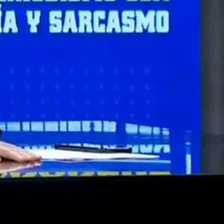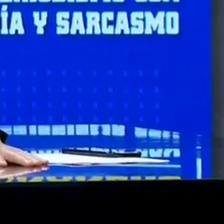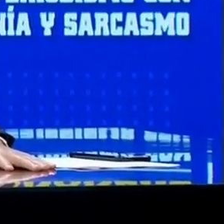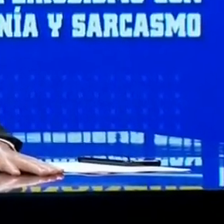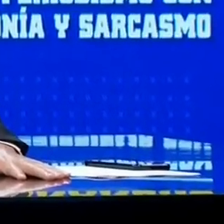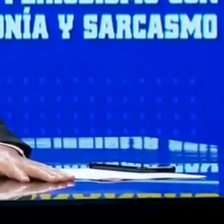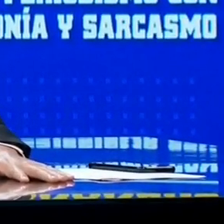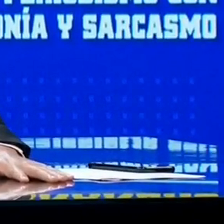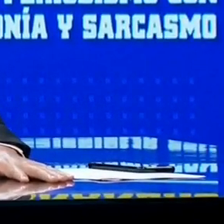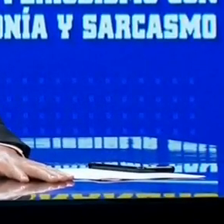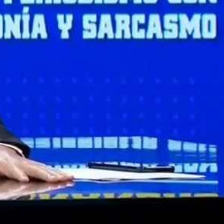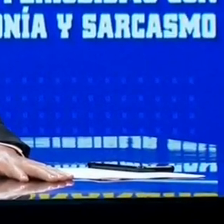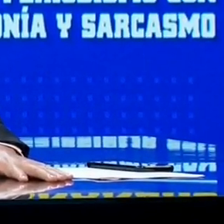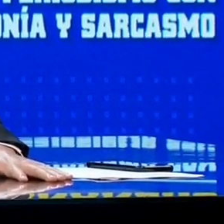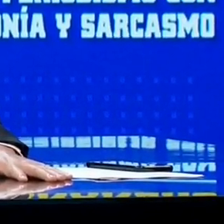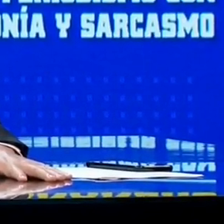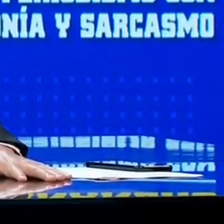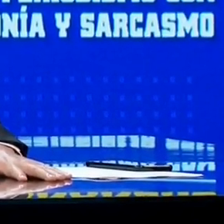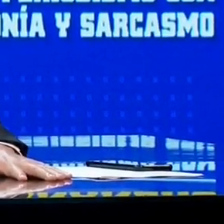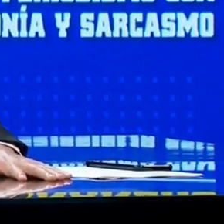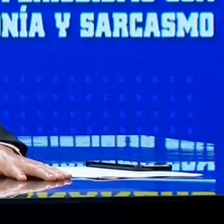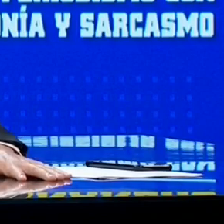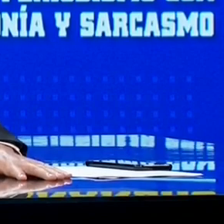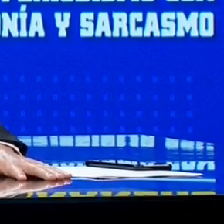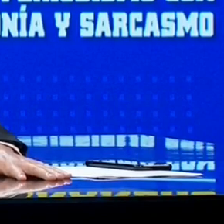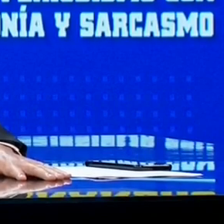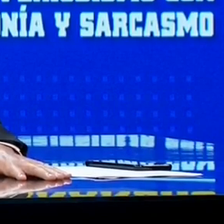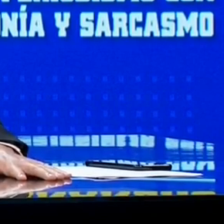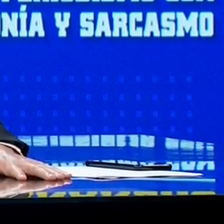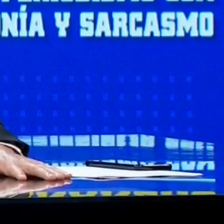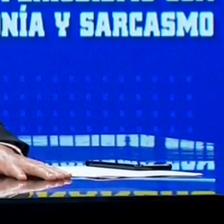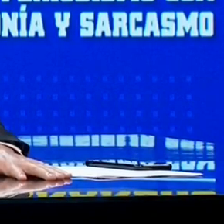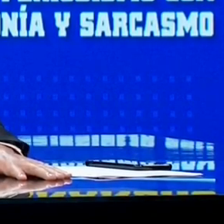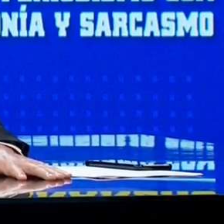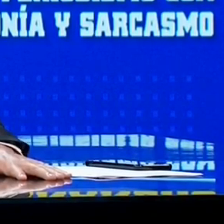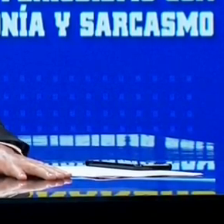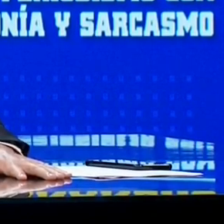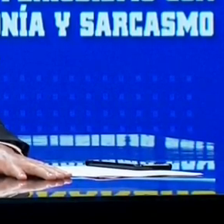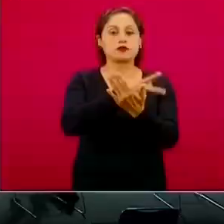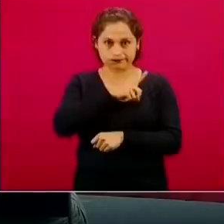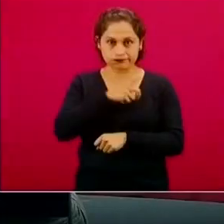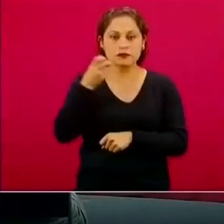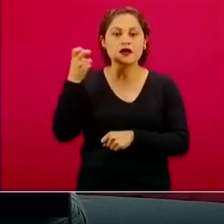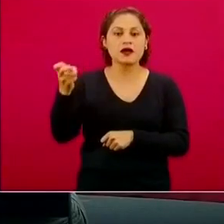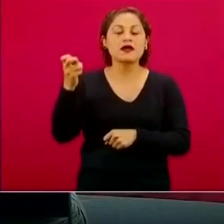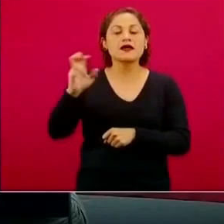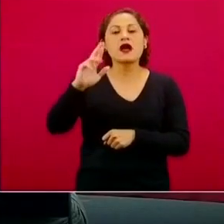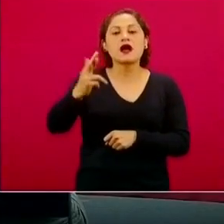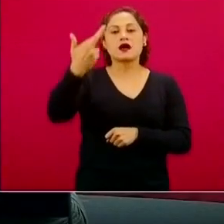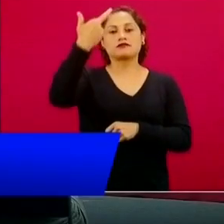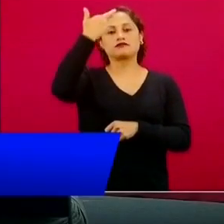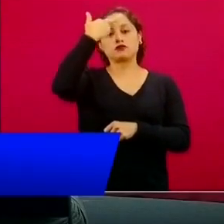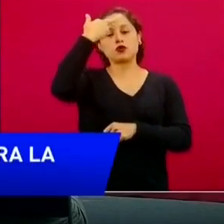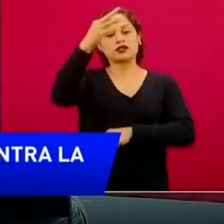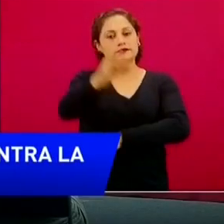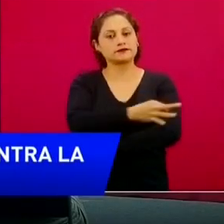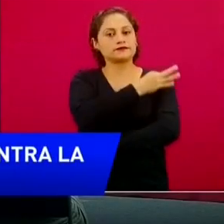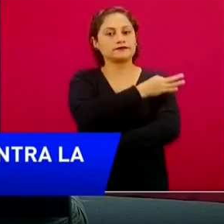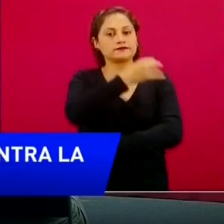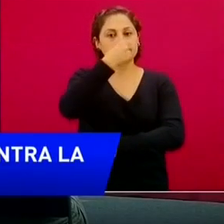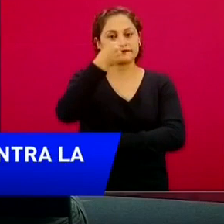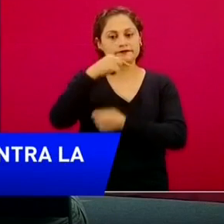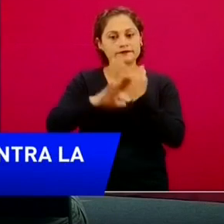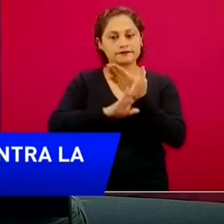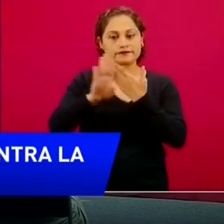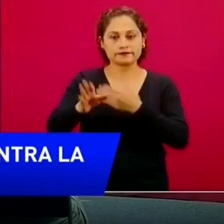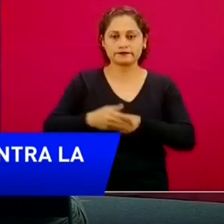La Secretaría de Salud Federal puso en marcha la campaña nacional de vacunación contra la influenza. Contra la influenza que ya está en temporada.